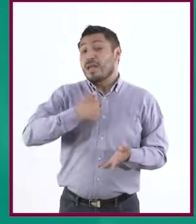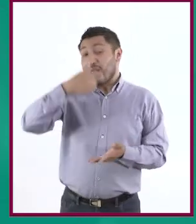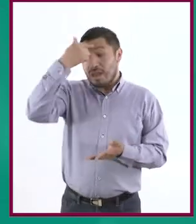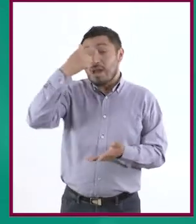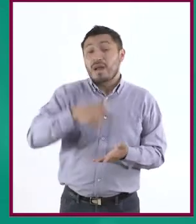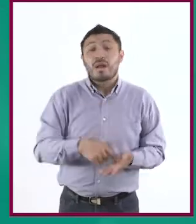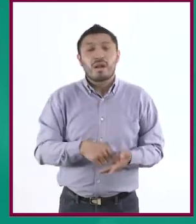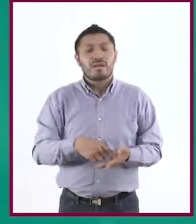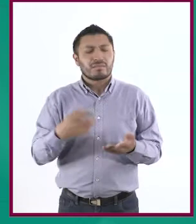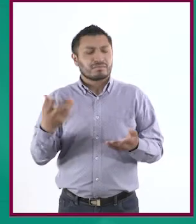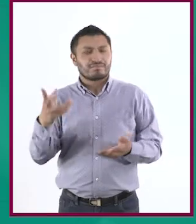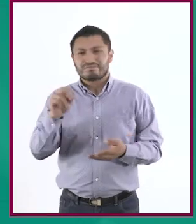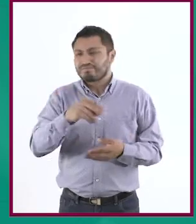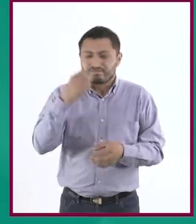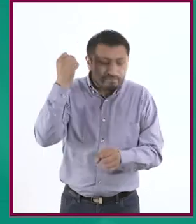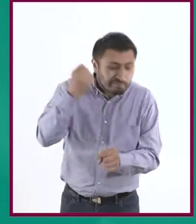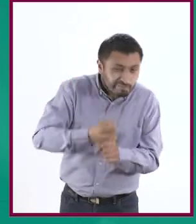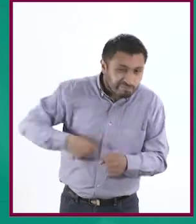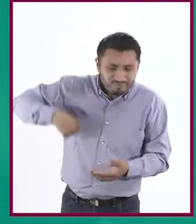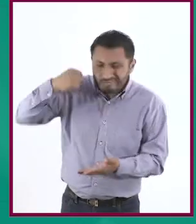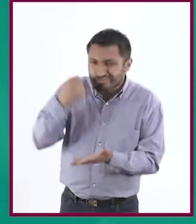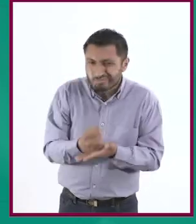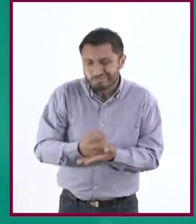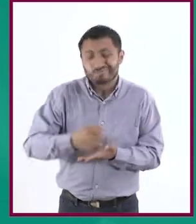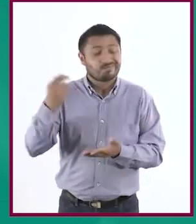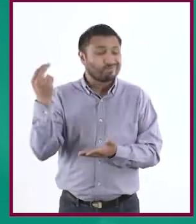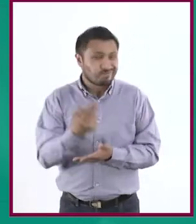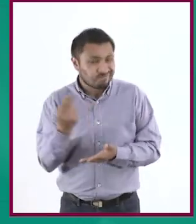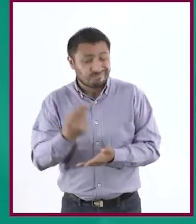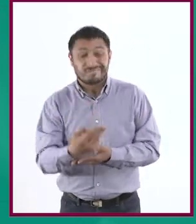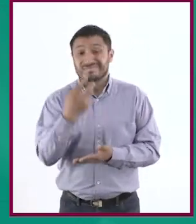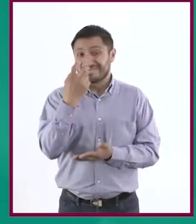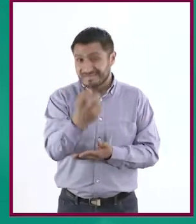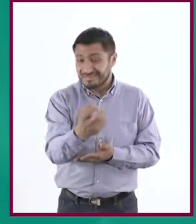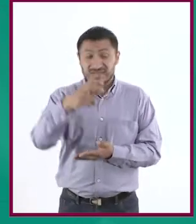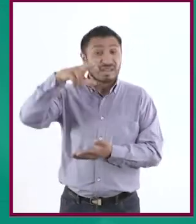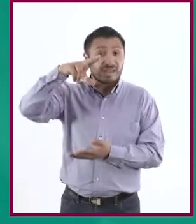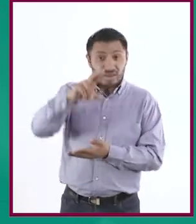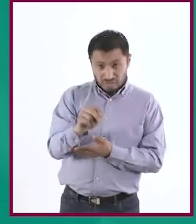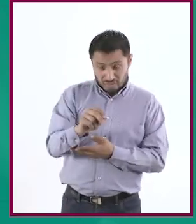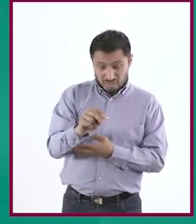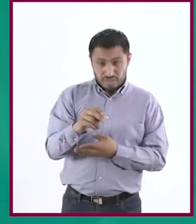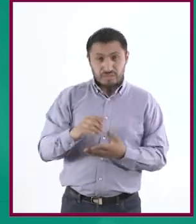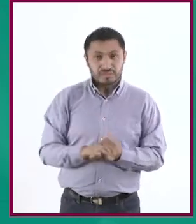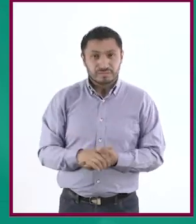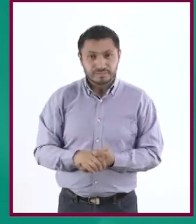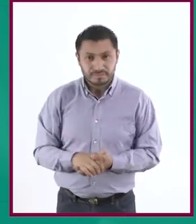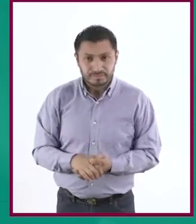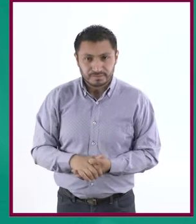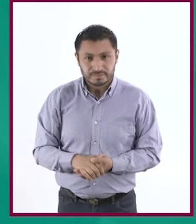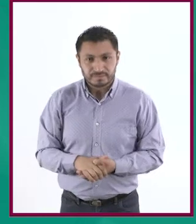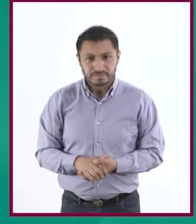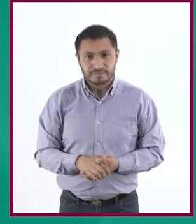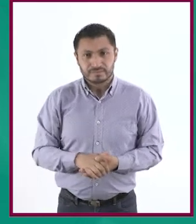que no necesariamente se tendría que recurrir a hacer alimentos transgénicos,